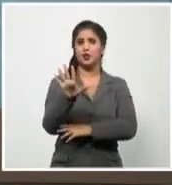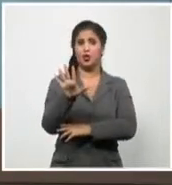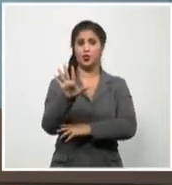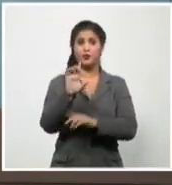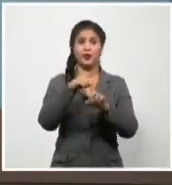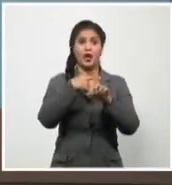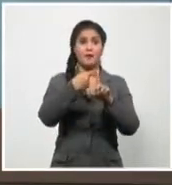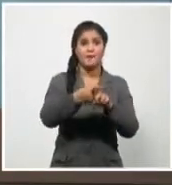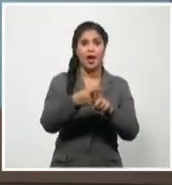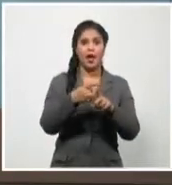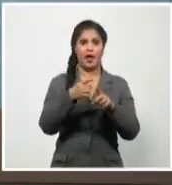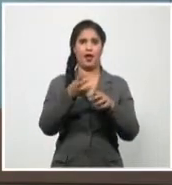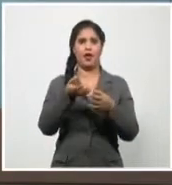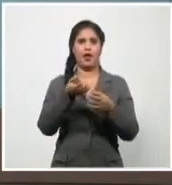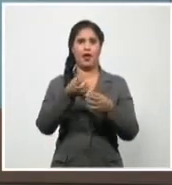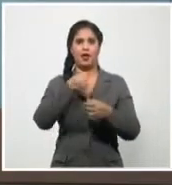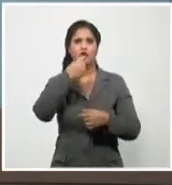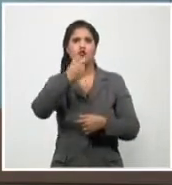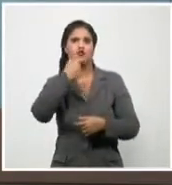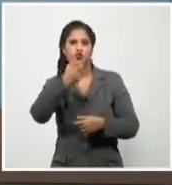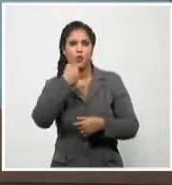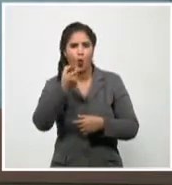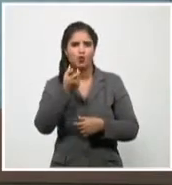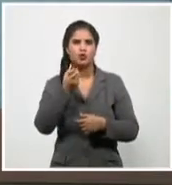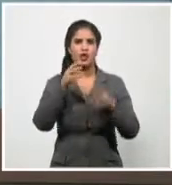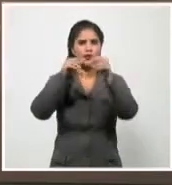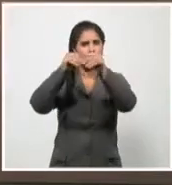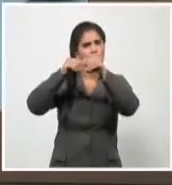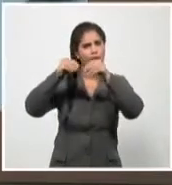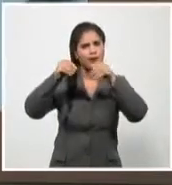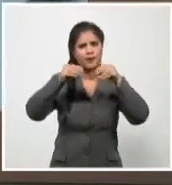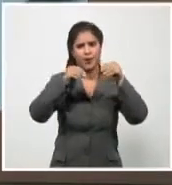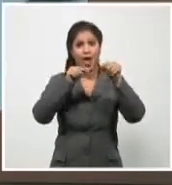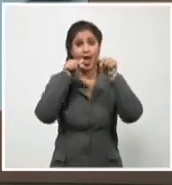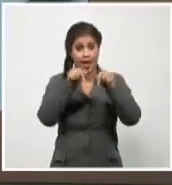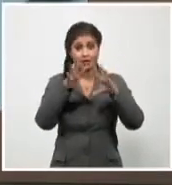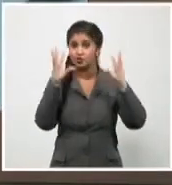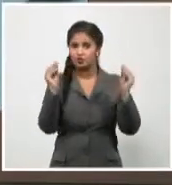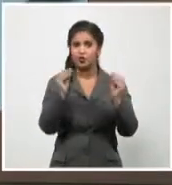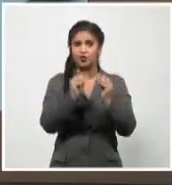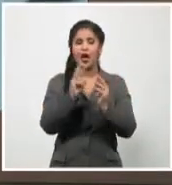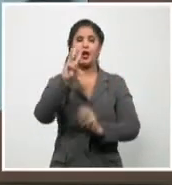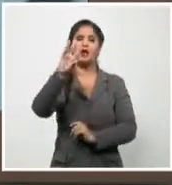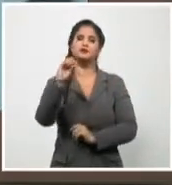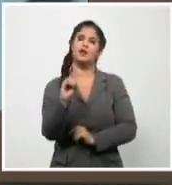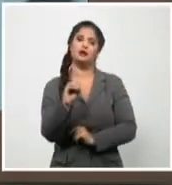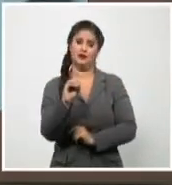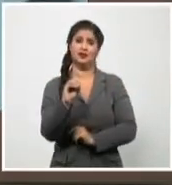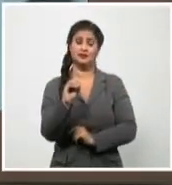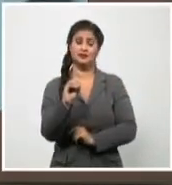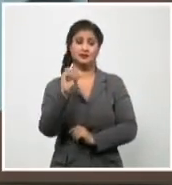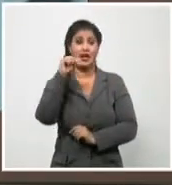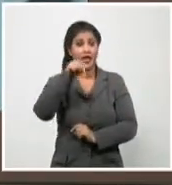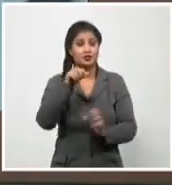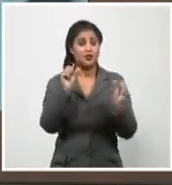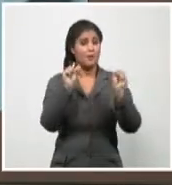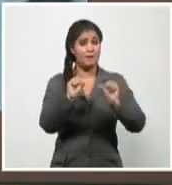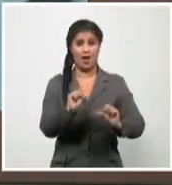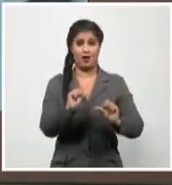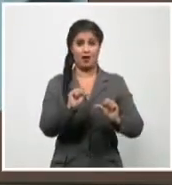deja como estas hay muchas historias a lo largo y ancho del país reveladoras de una problemática que pone en tensión